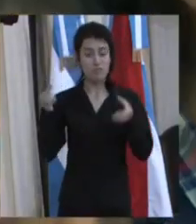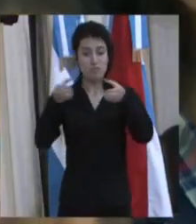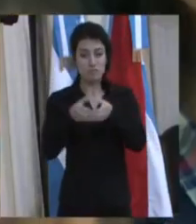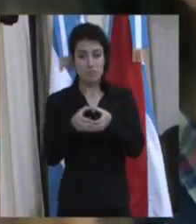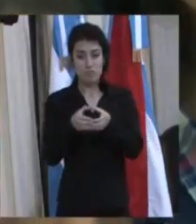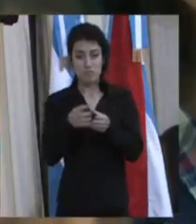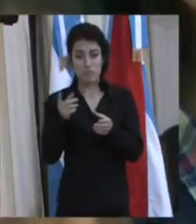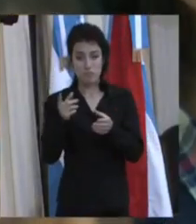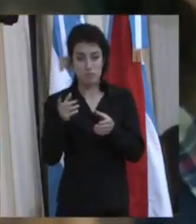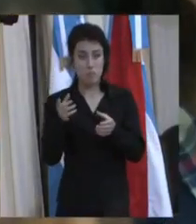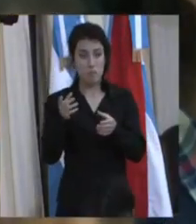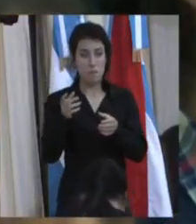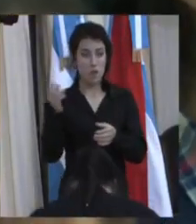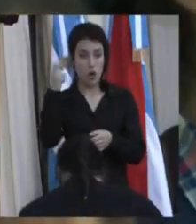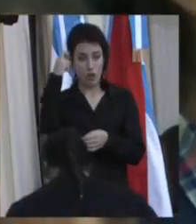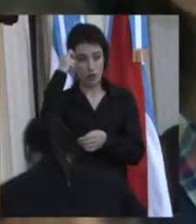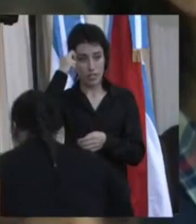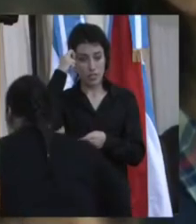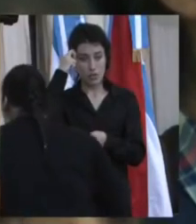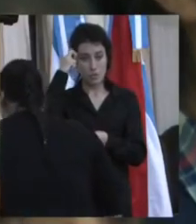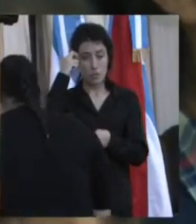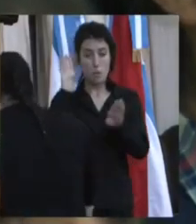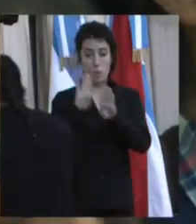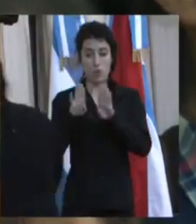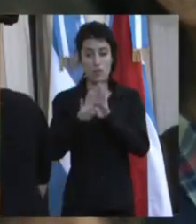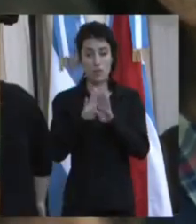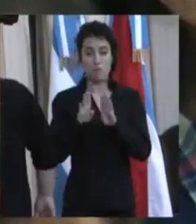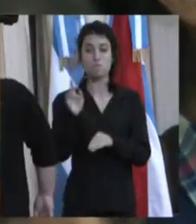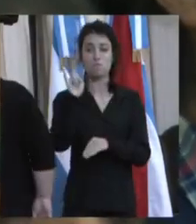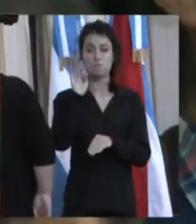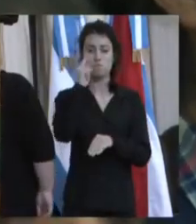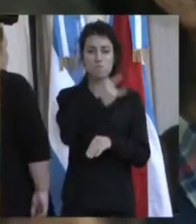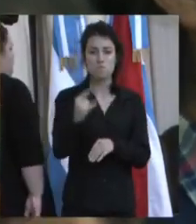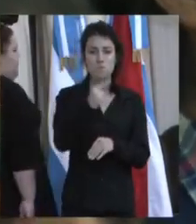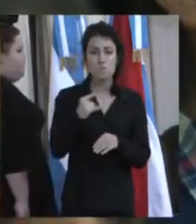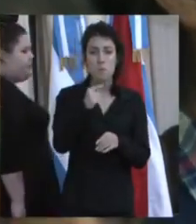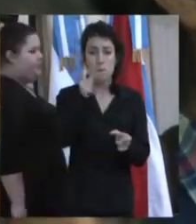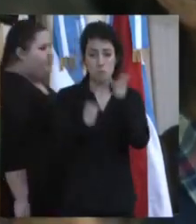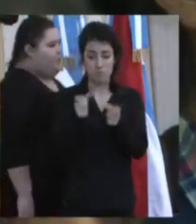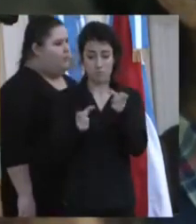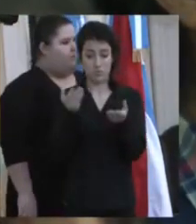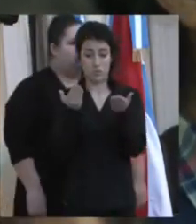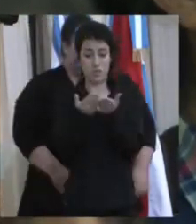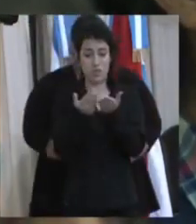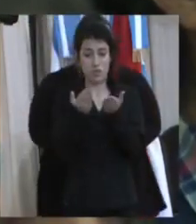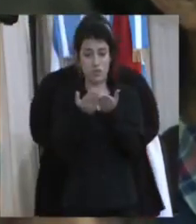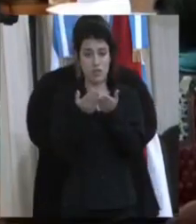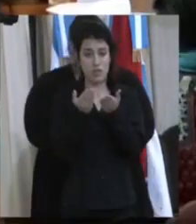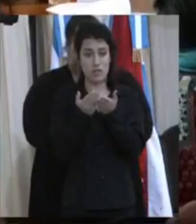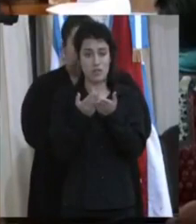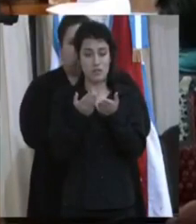Para evitar eso, los estudiantes estaban en la puerta de la universidad, muchos estudiantes, había unos...